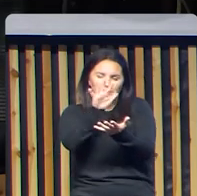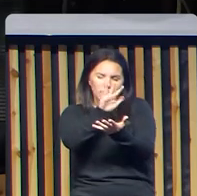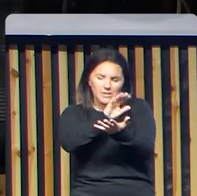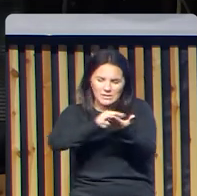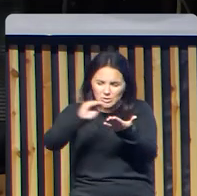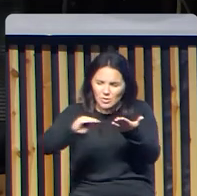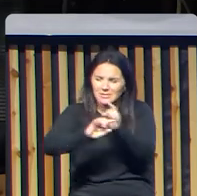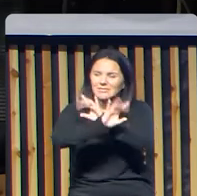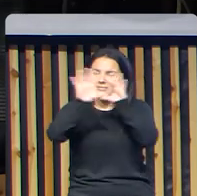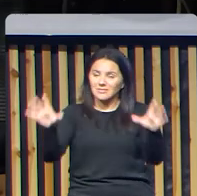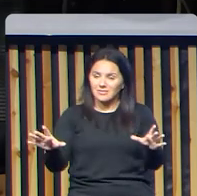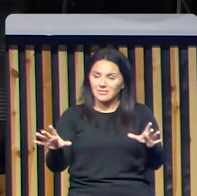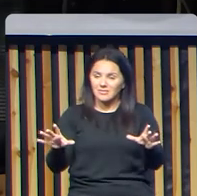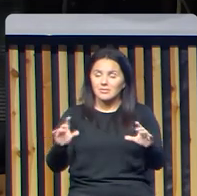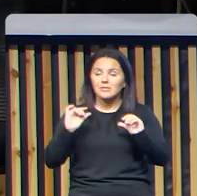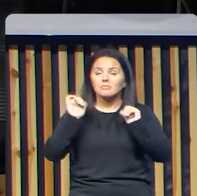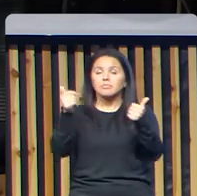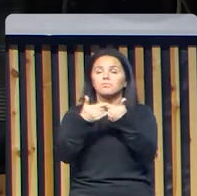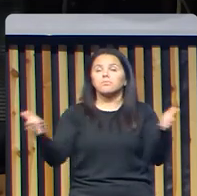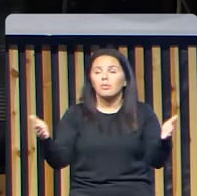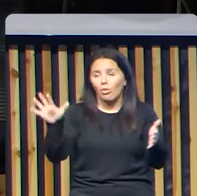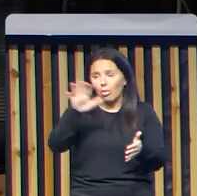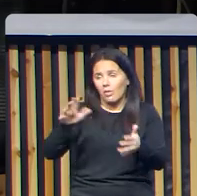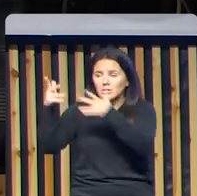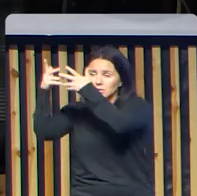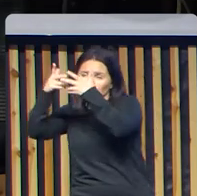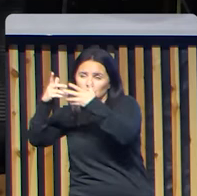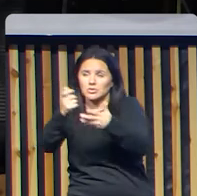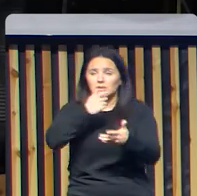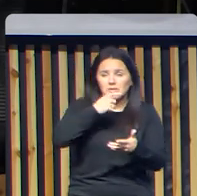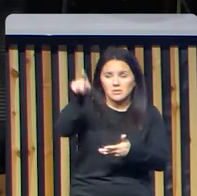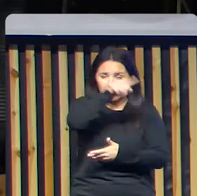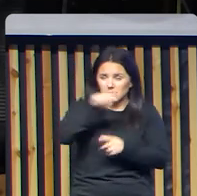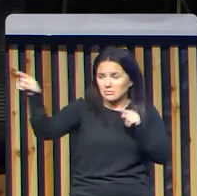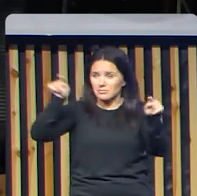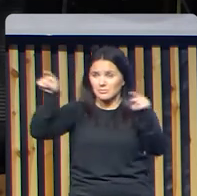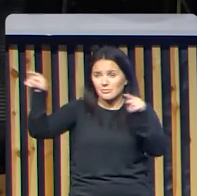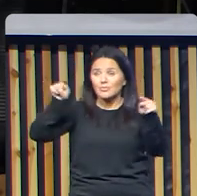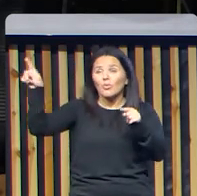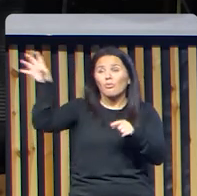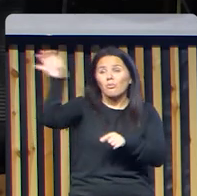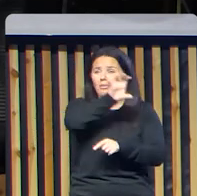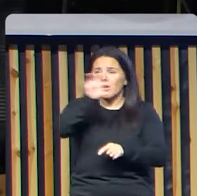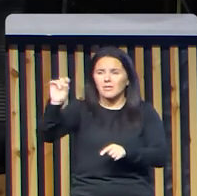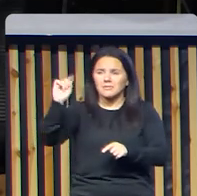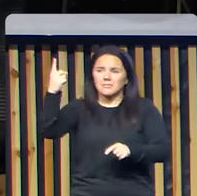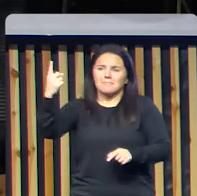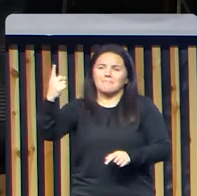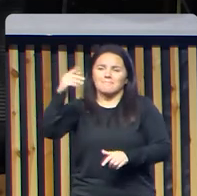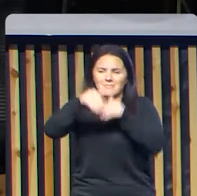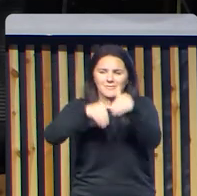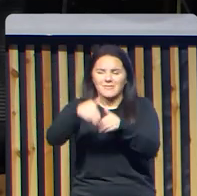se desarrollara primero en los países anglosajones Porque eran los países en ese momento sin duda con mayor madurez